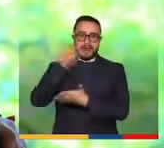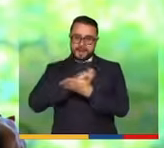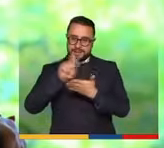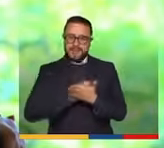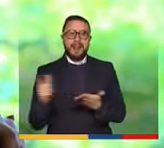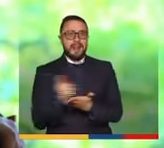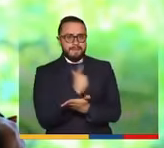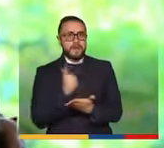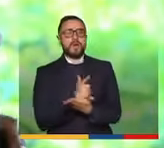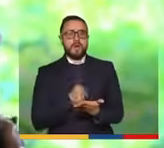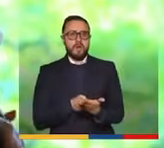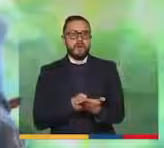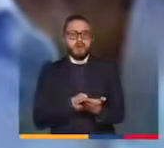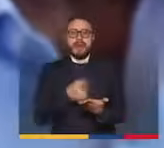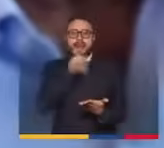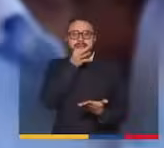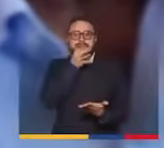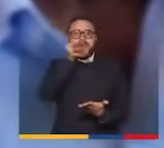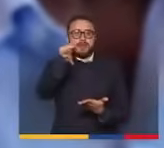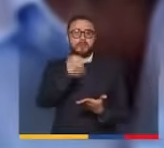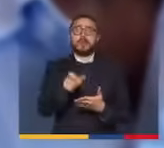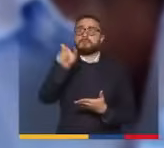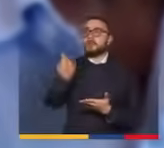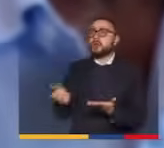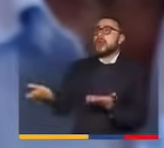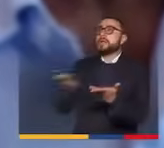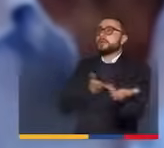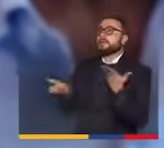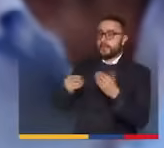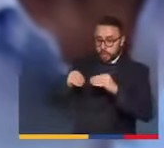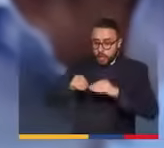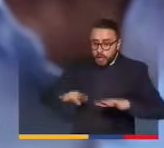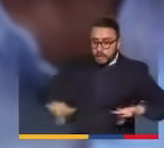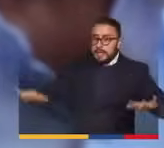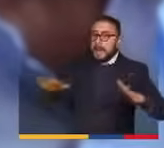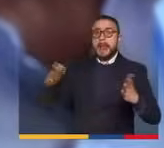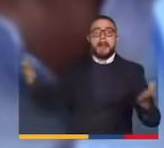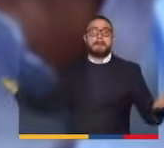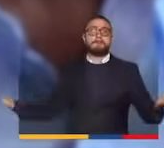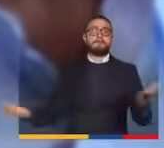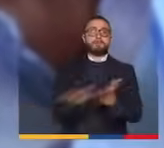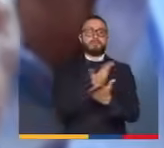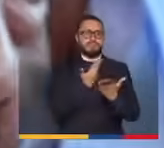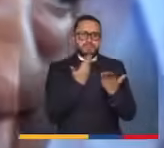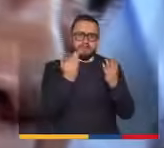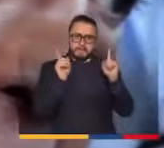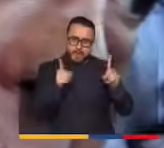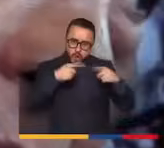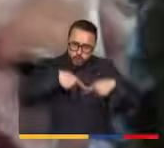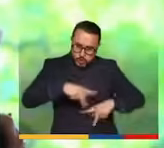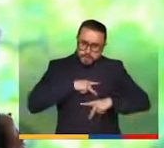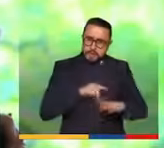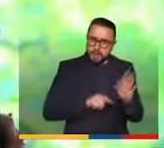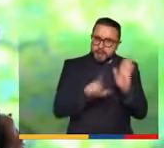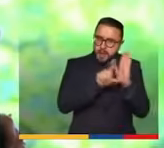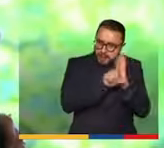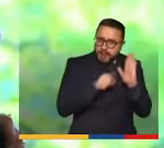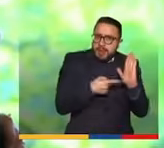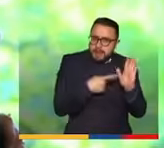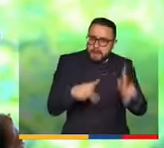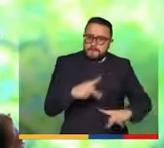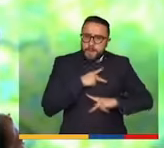esas denuncias de cómo el siervo quedaba sin tierra cuando era el legítimo propietario colectivo de la